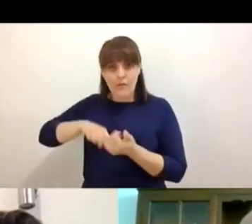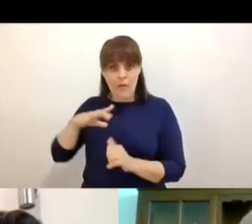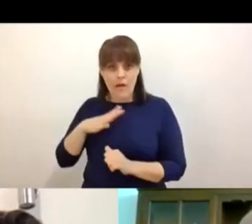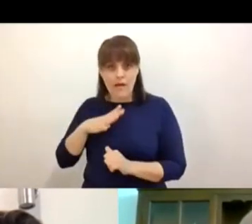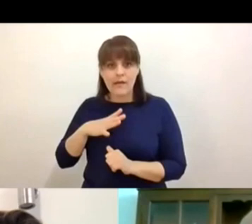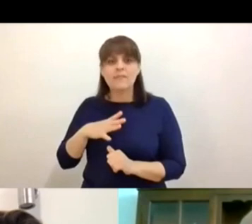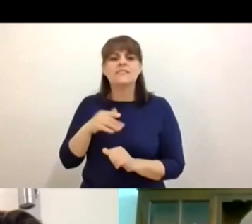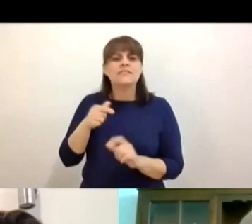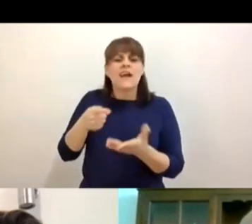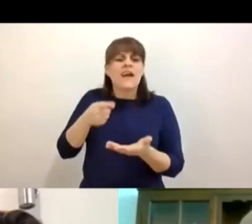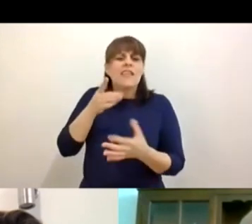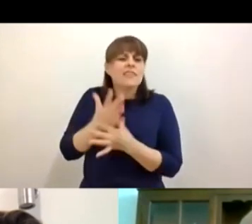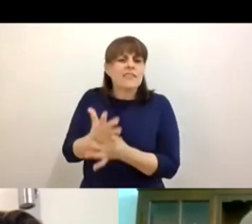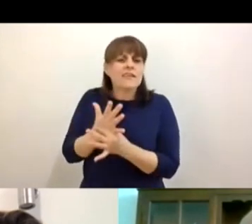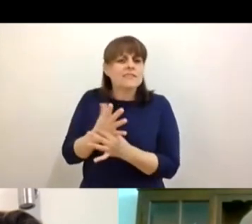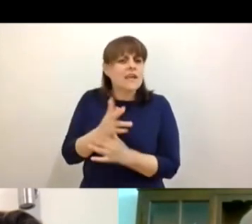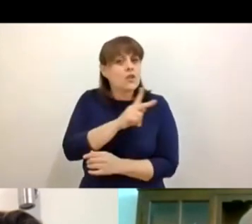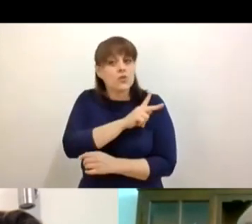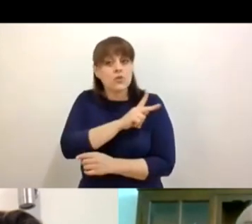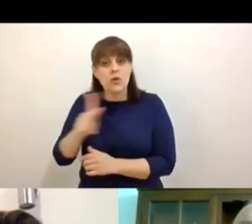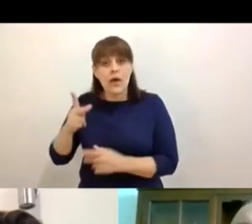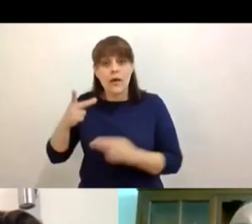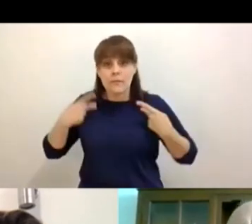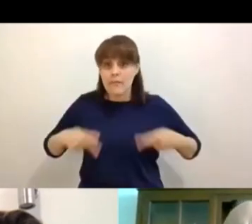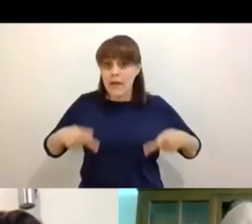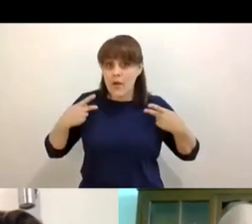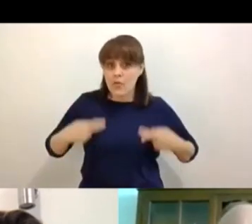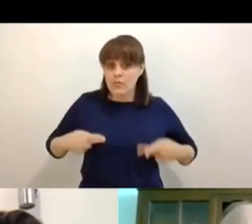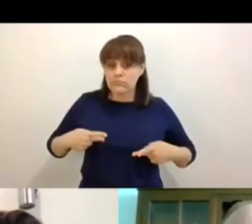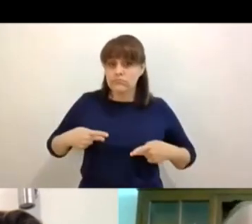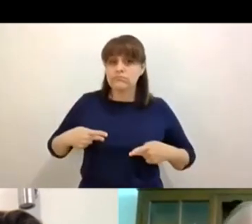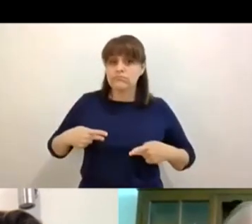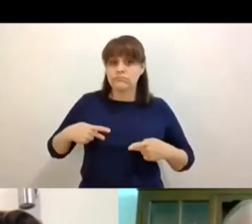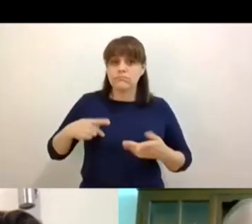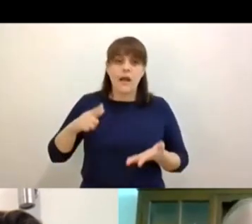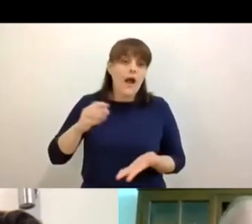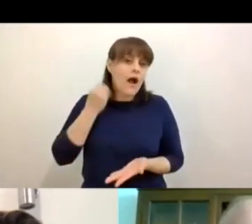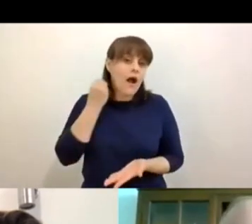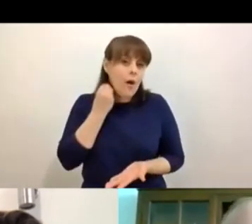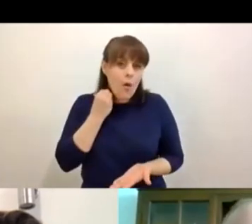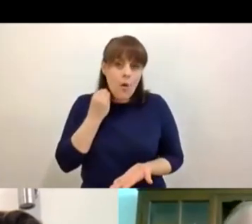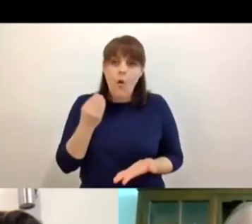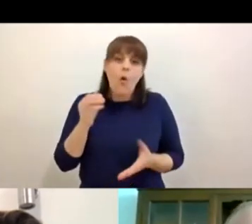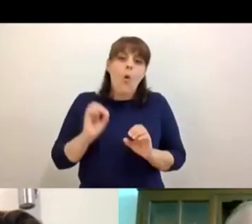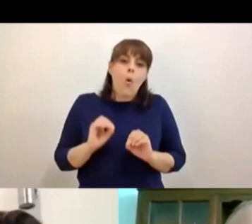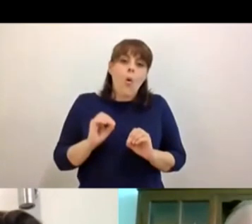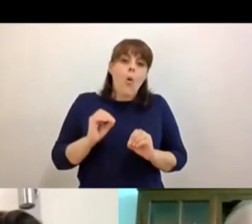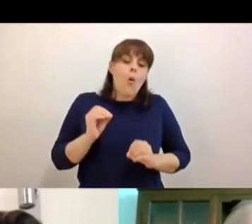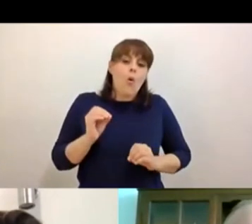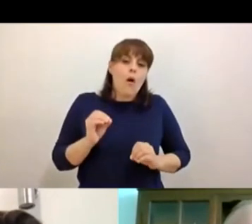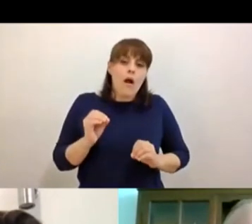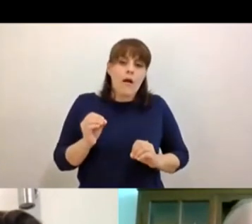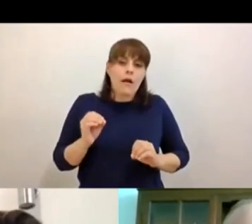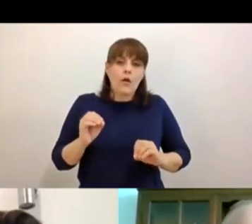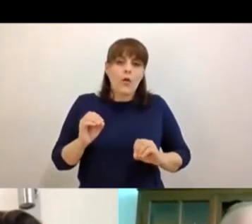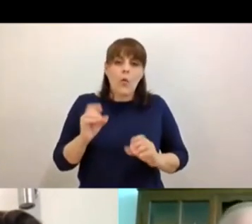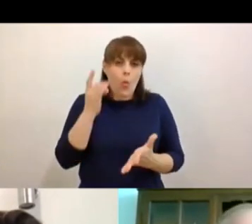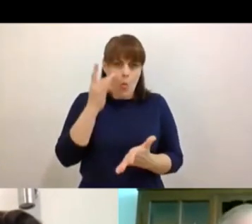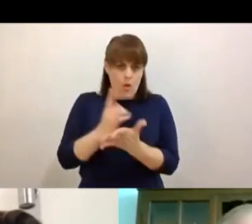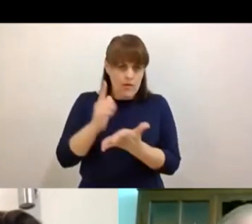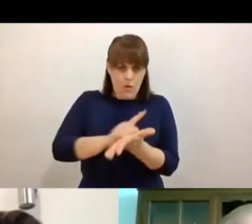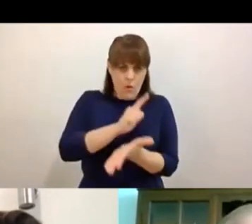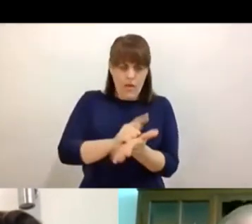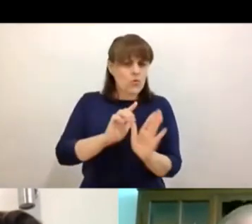a todos los operadores, a inclusive litigantes y cualquier otra persona que intervenga en algún asunto, no necesariamente de índole penal, y